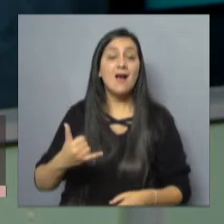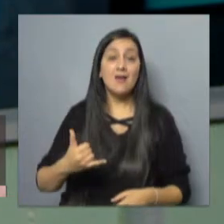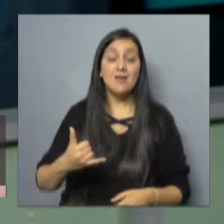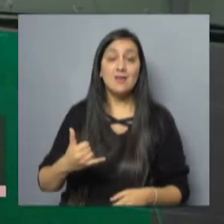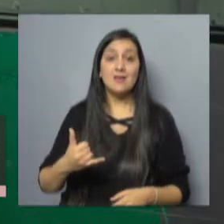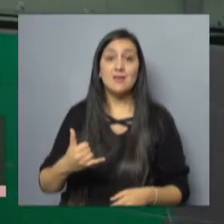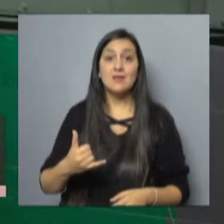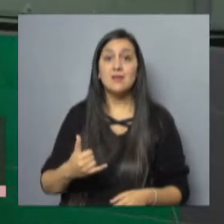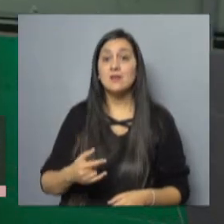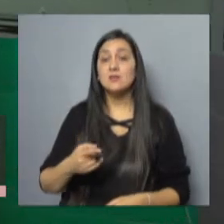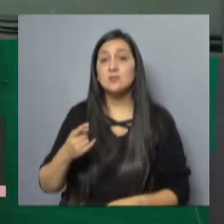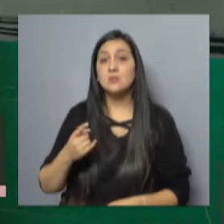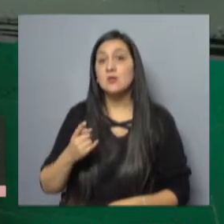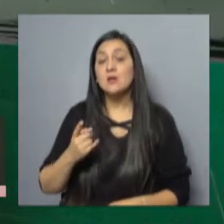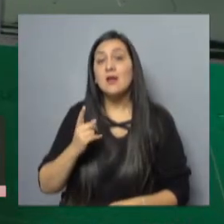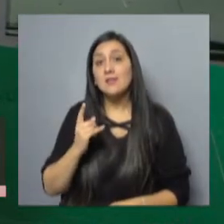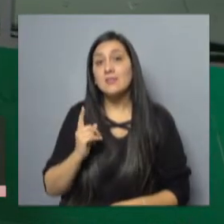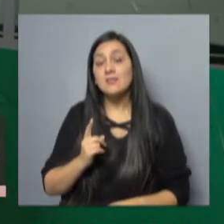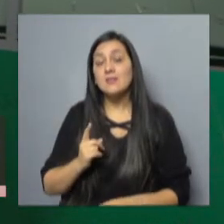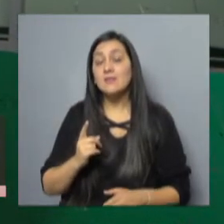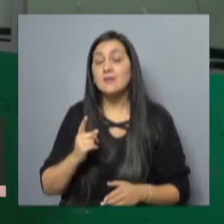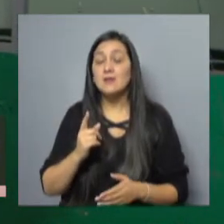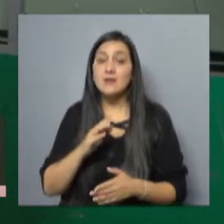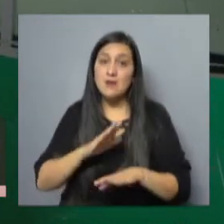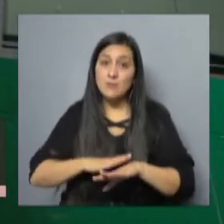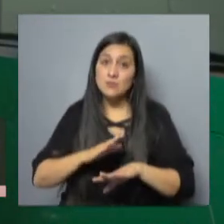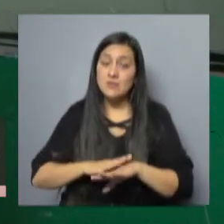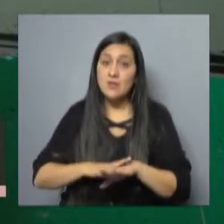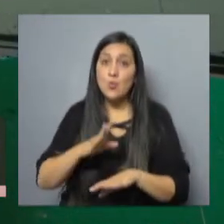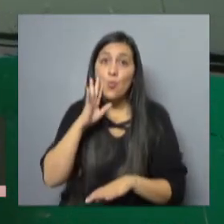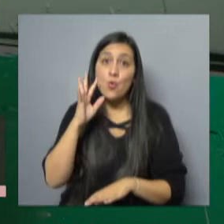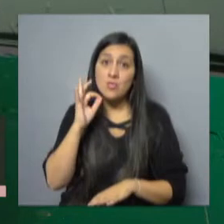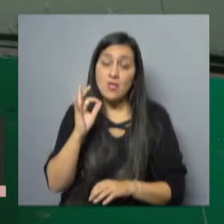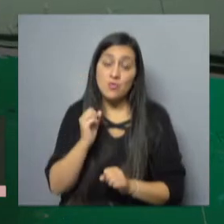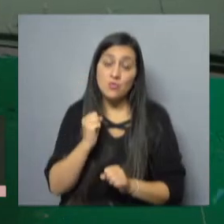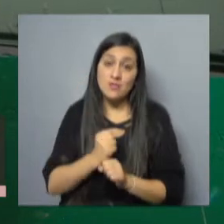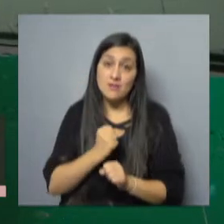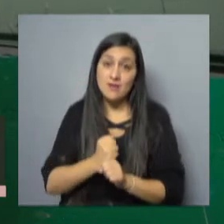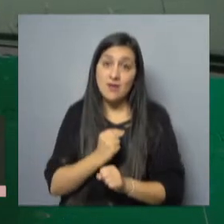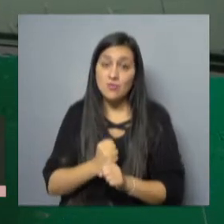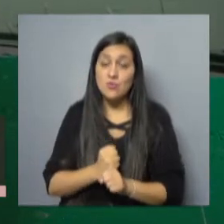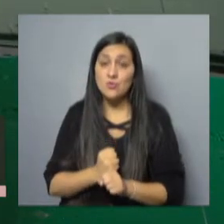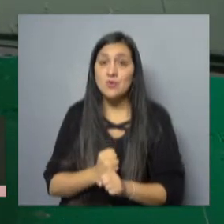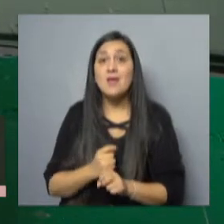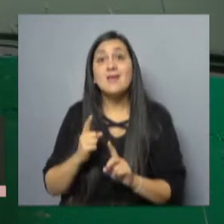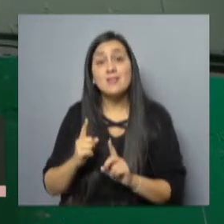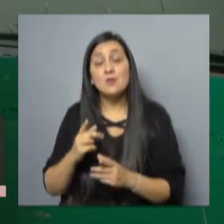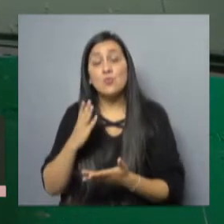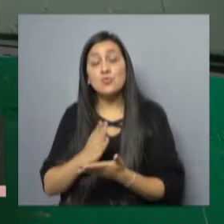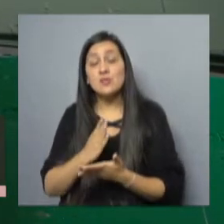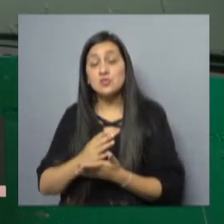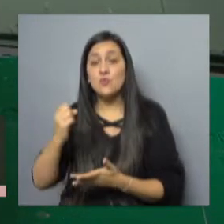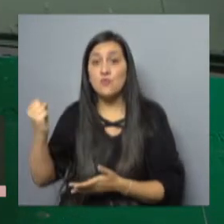un deber de cierta responsabilidad cierto cuidado del trabajador o la trabajadora y un derecho fundamental